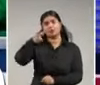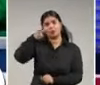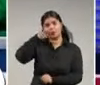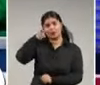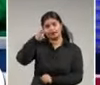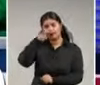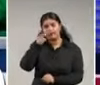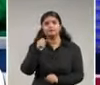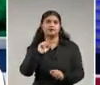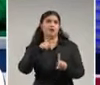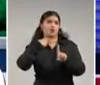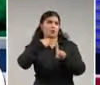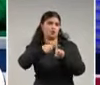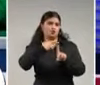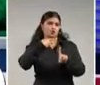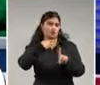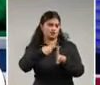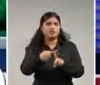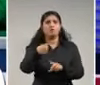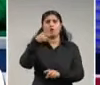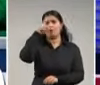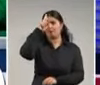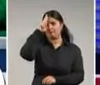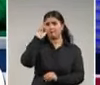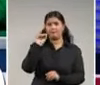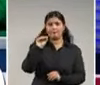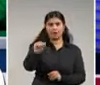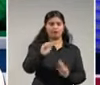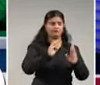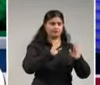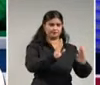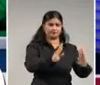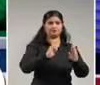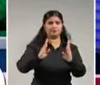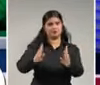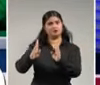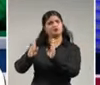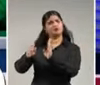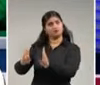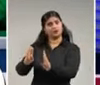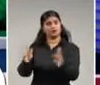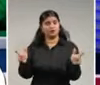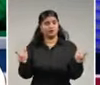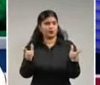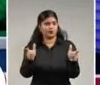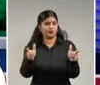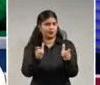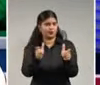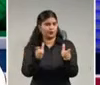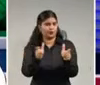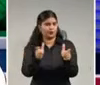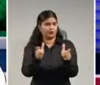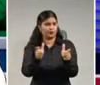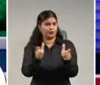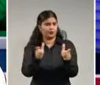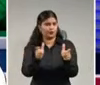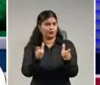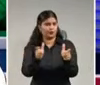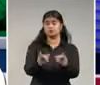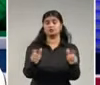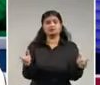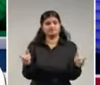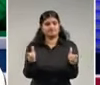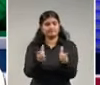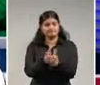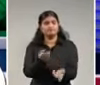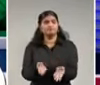vigilancia y como es natural, y activos, pues son muy inferiores a las que presentábamos la